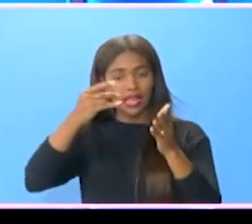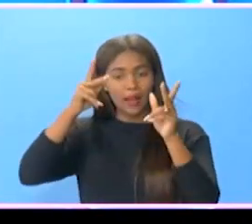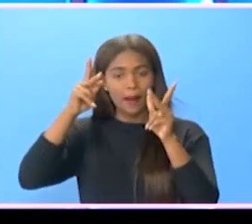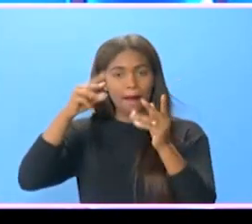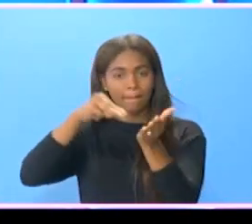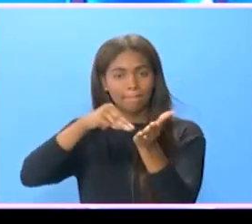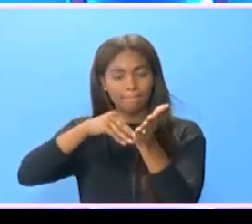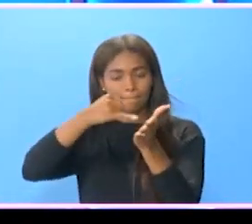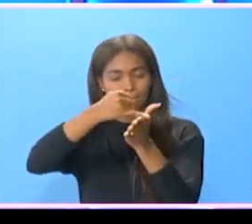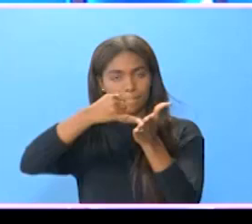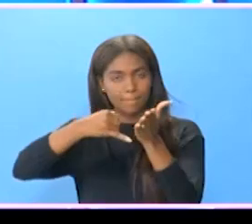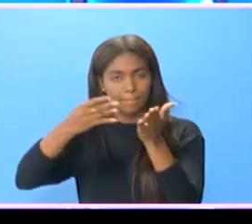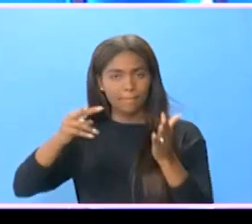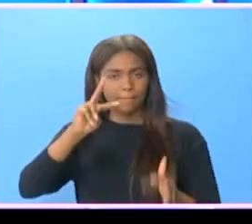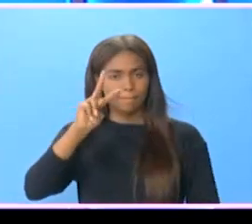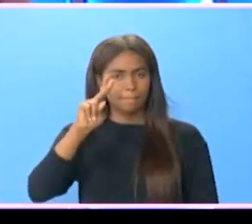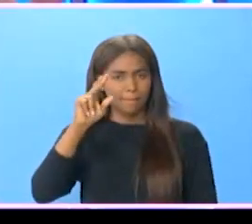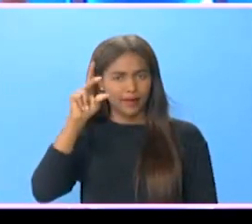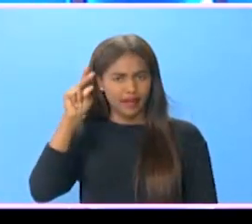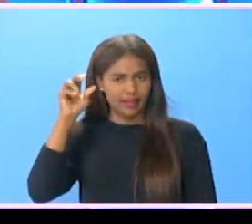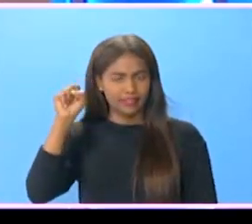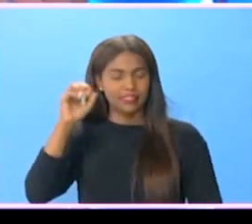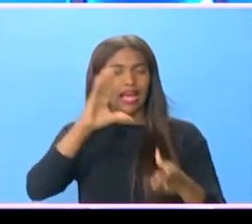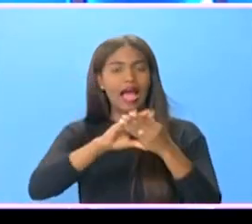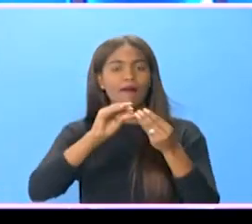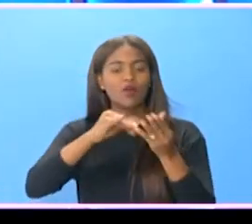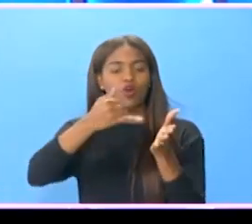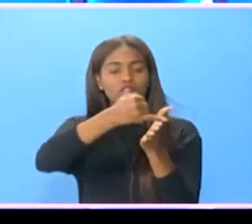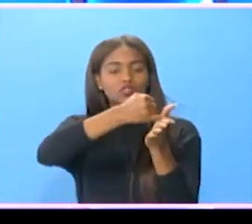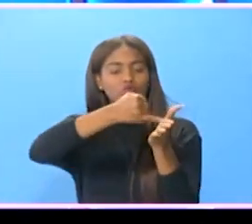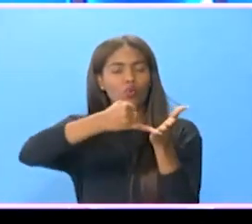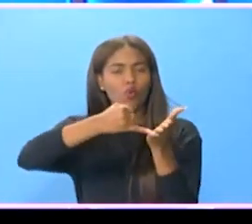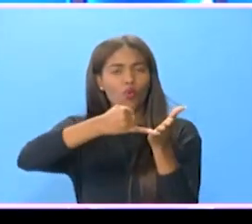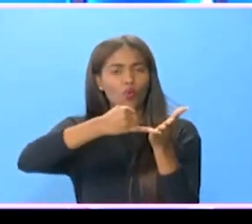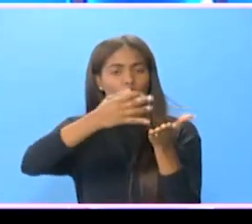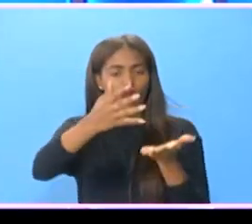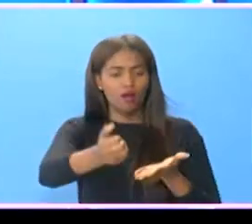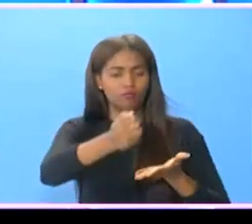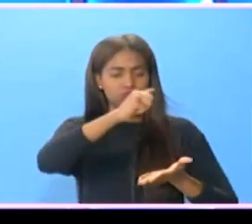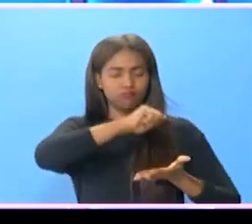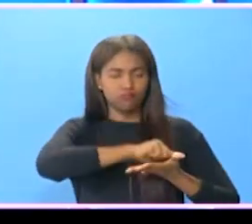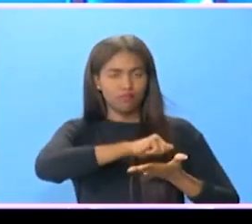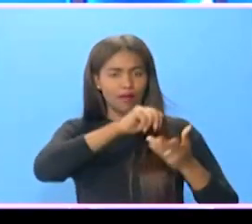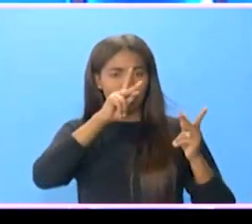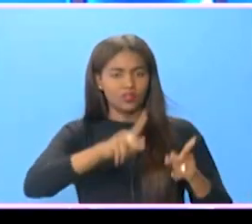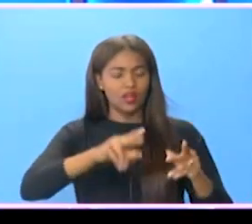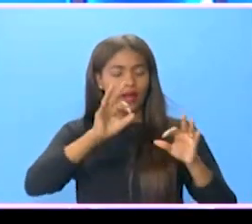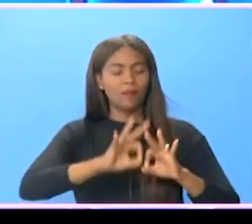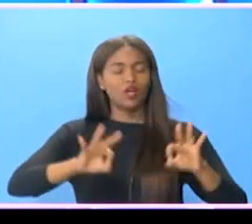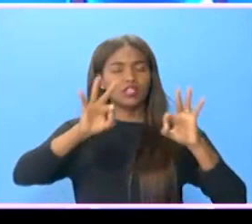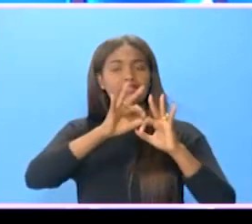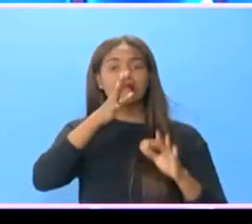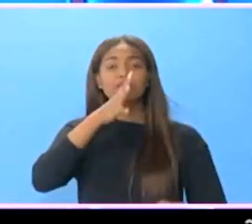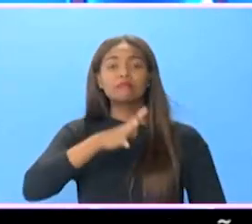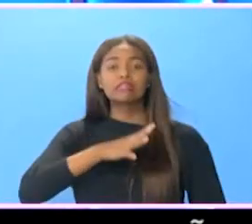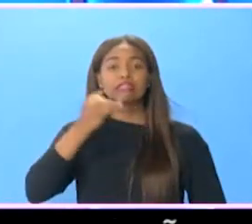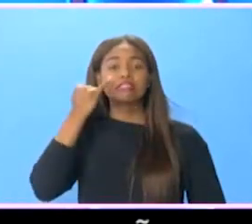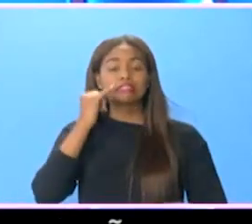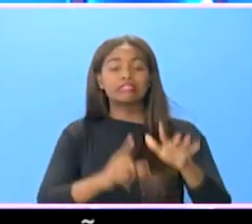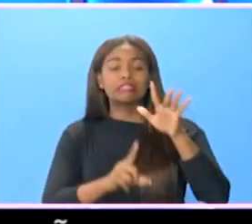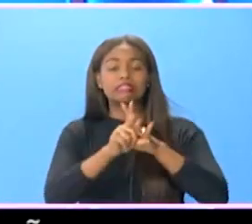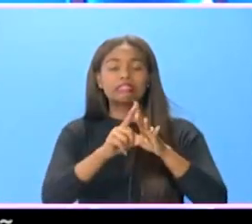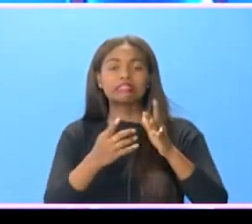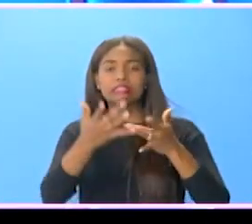Orlando Vargas Almonte habló sobre la cirugía reconstructiva y lo importante que ha sido para las mujeres que han sufrido cáncer de